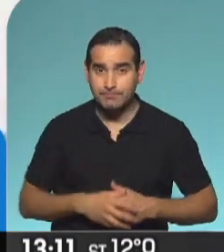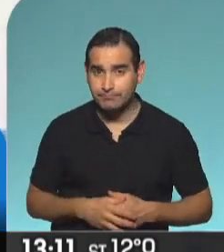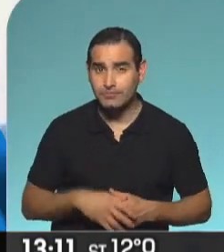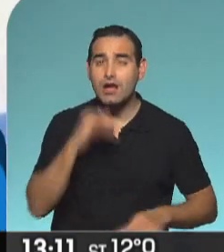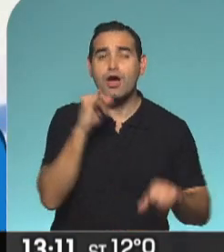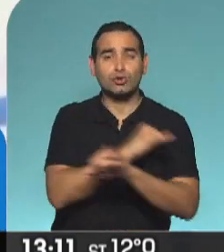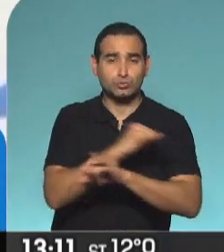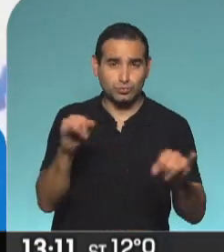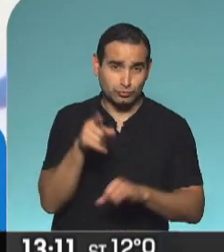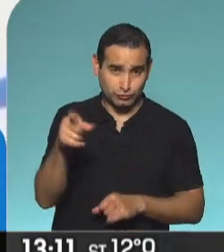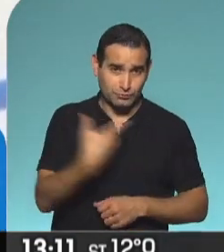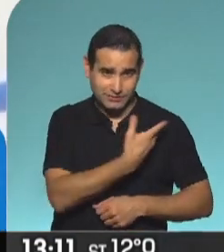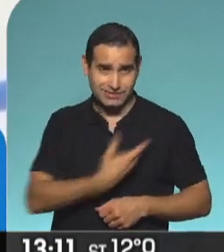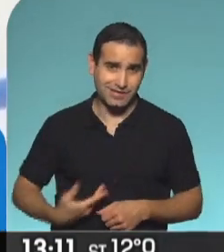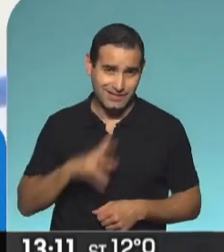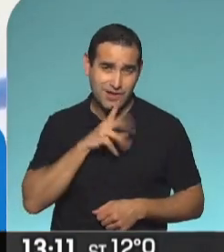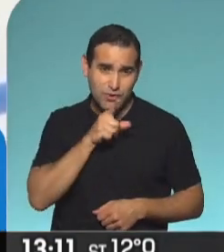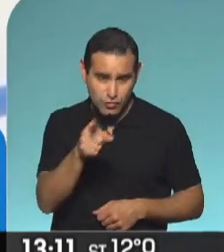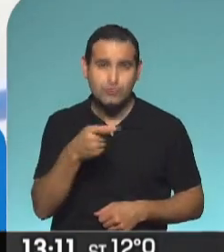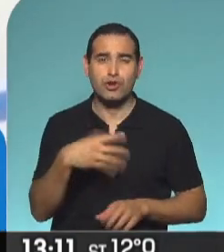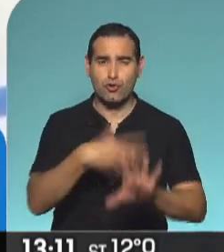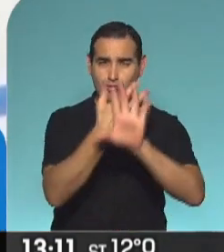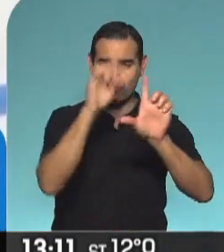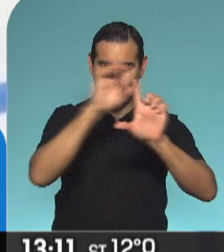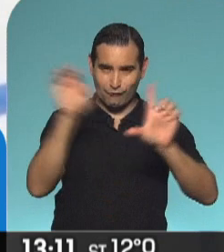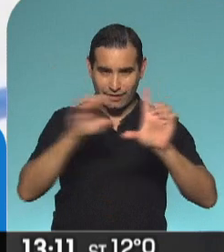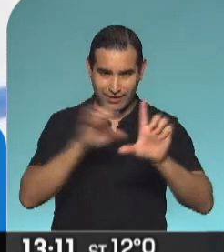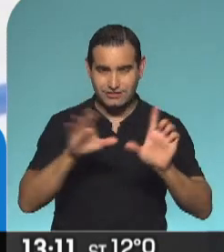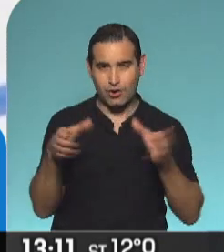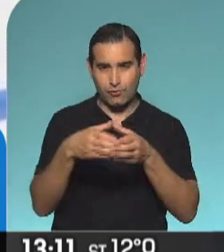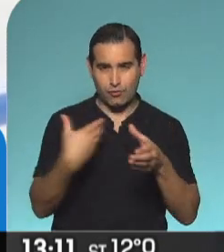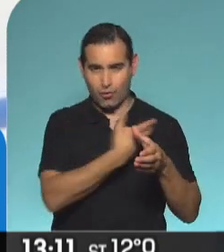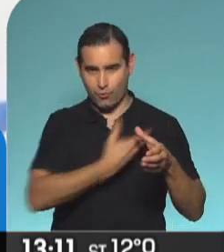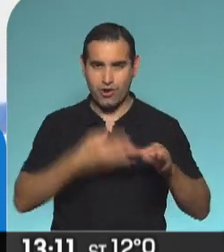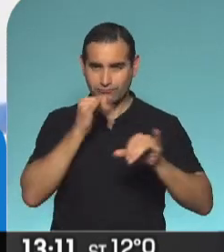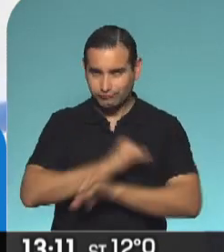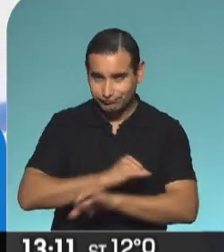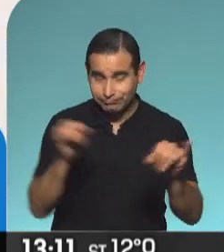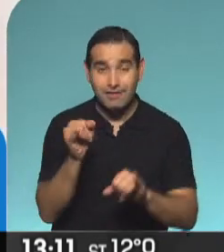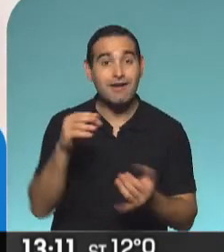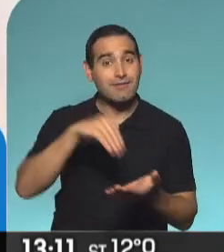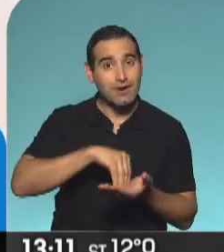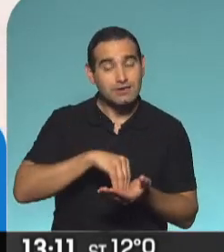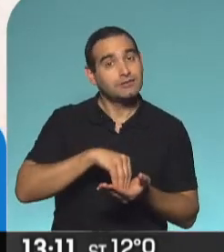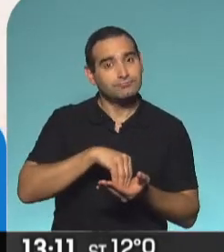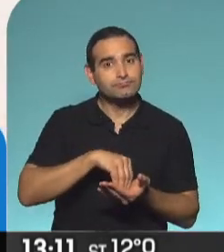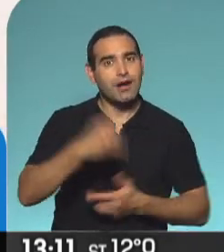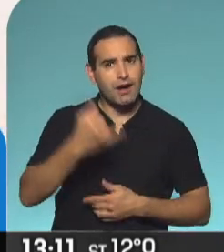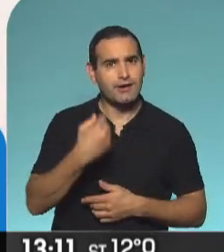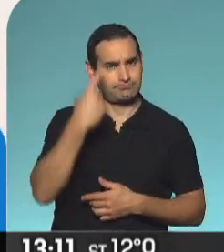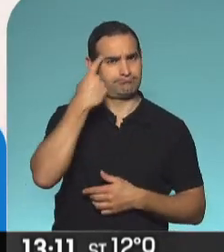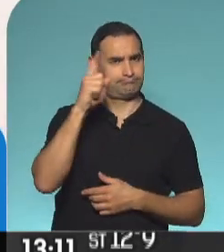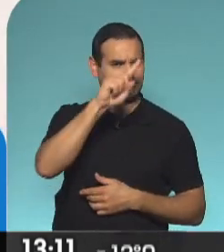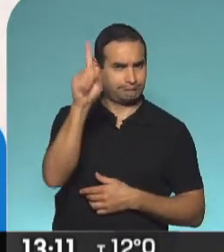anunció el propio Putin en una videoconferencia con miembros de su gobierno. A todo esto se abren